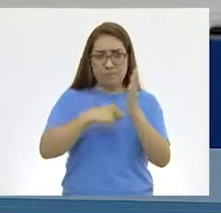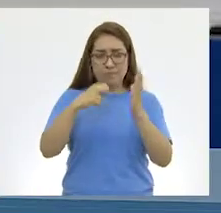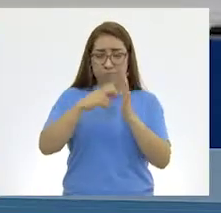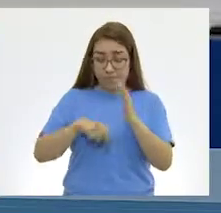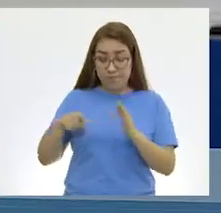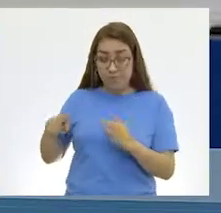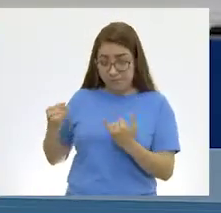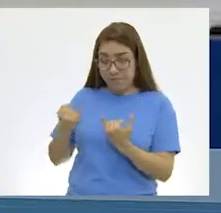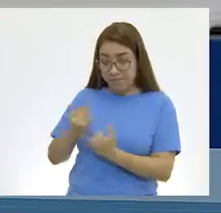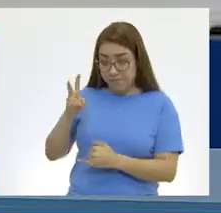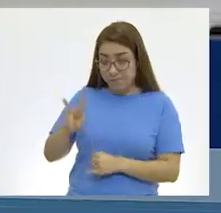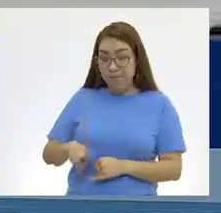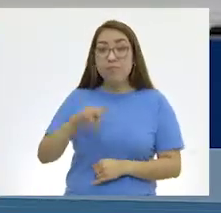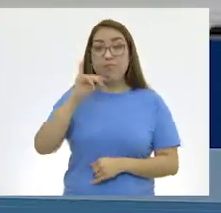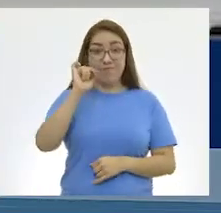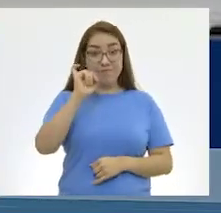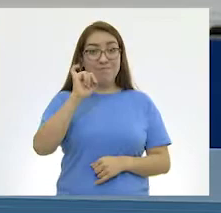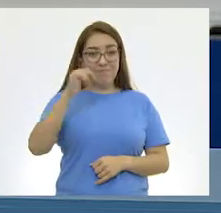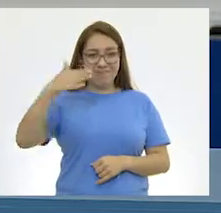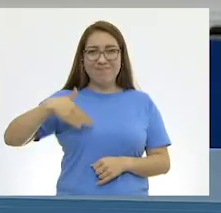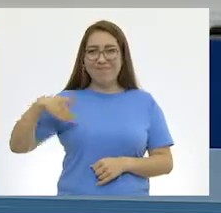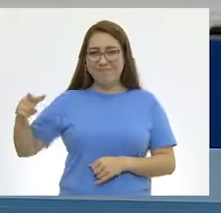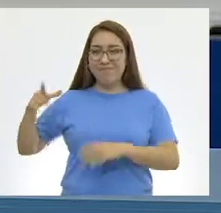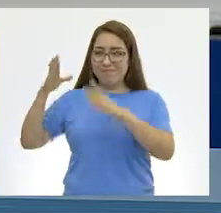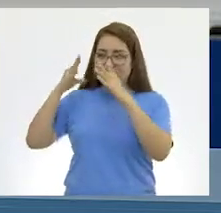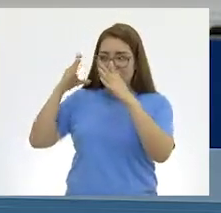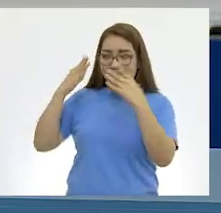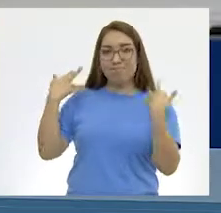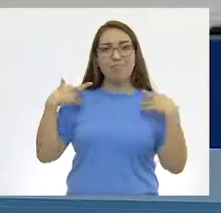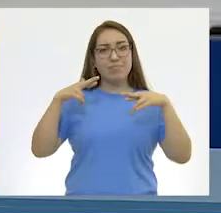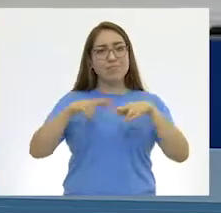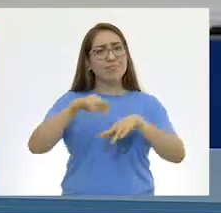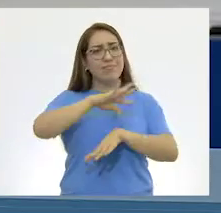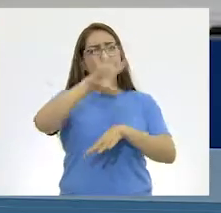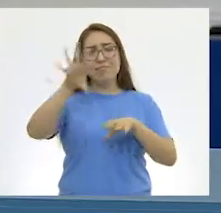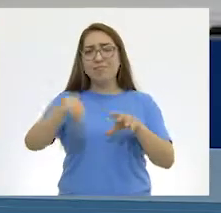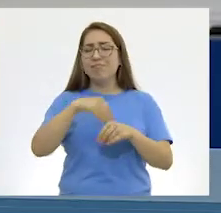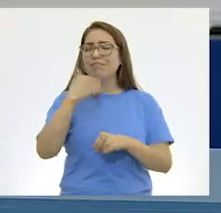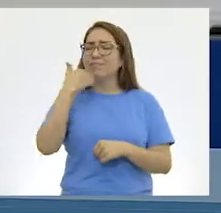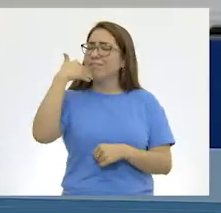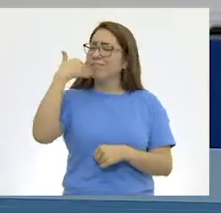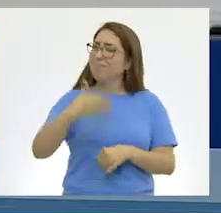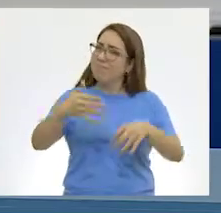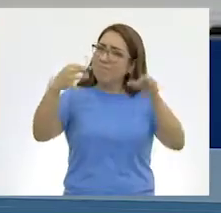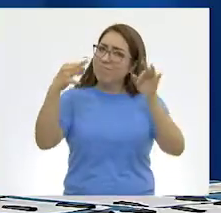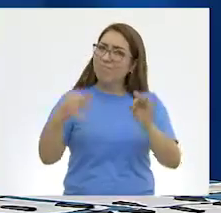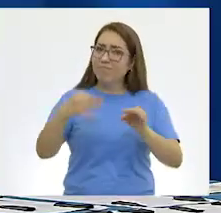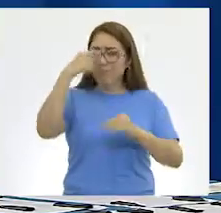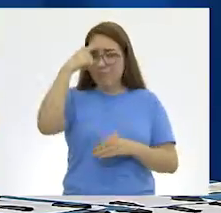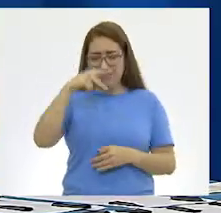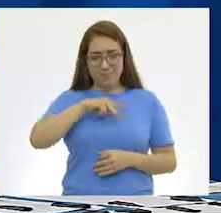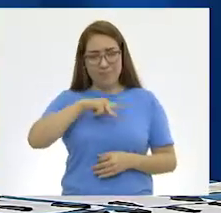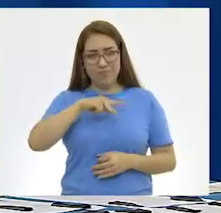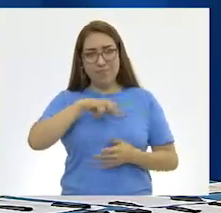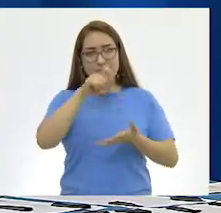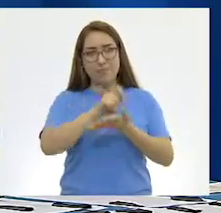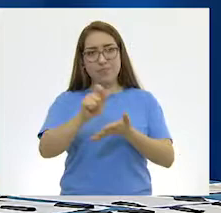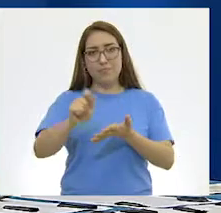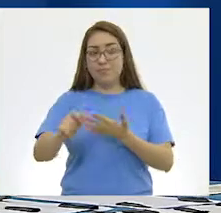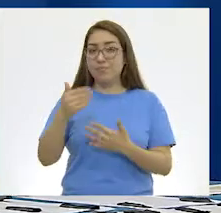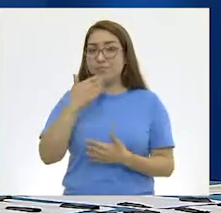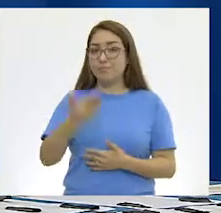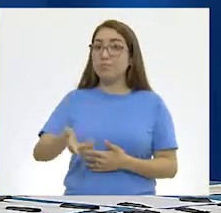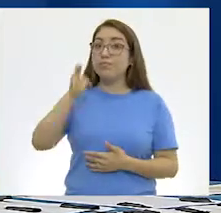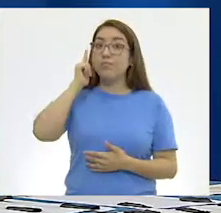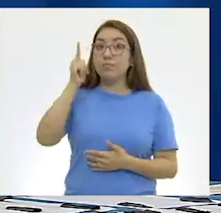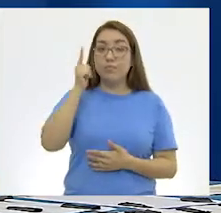lo que nos ha enseñado, maestra, me ha sido muy útil para hacer mi monografía. Qué bien, Raulito. Espero